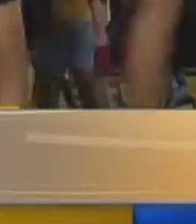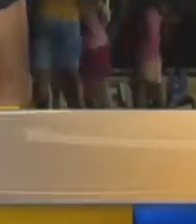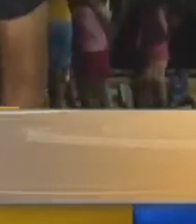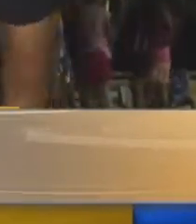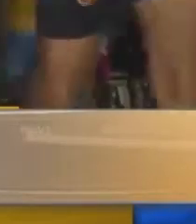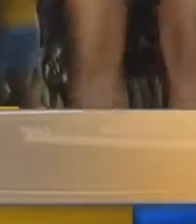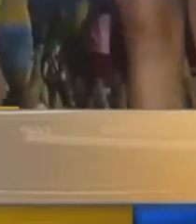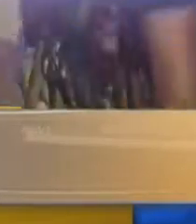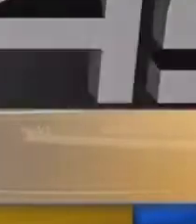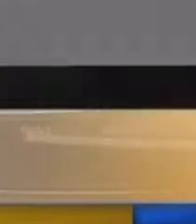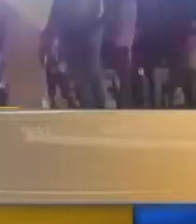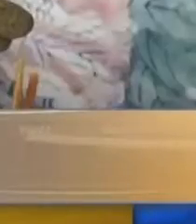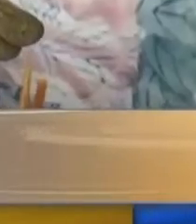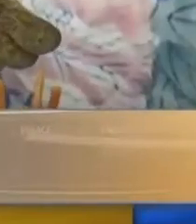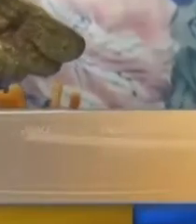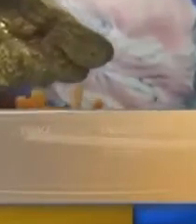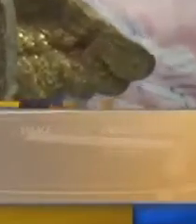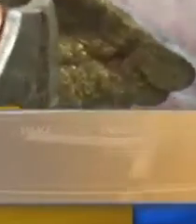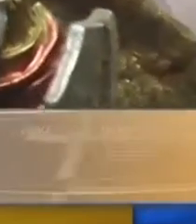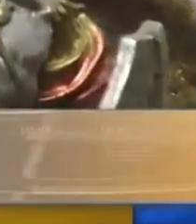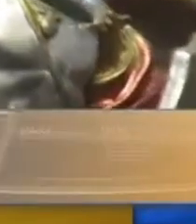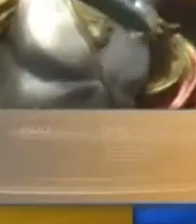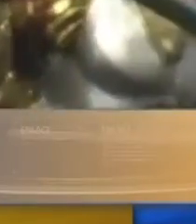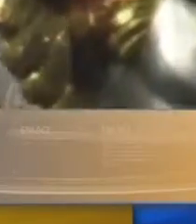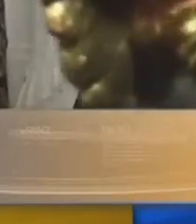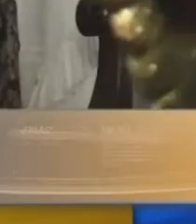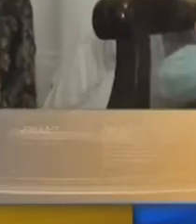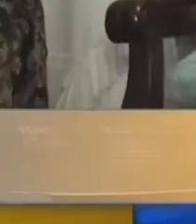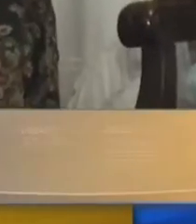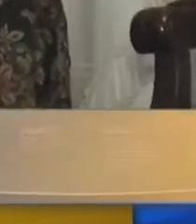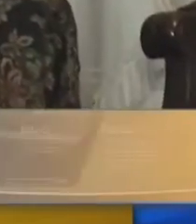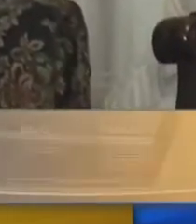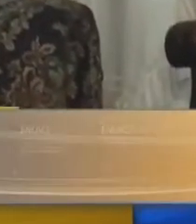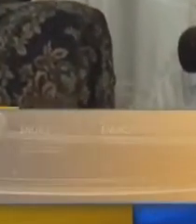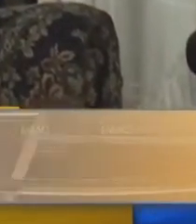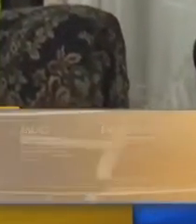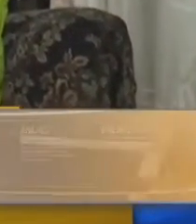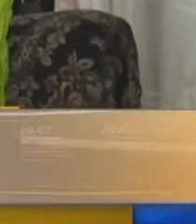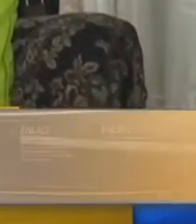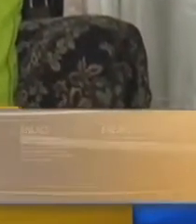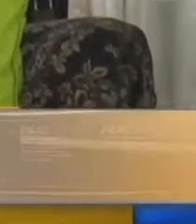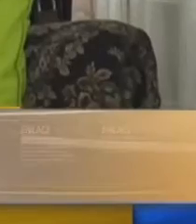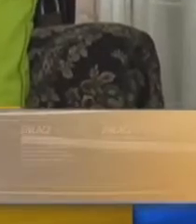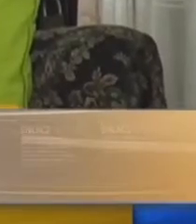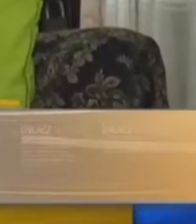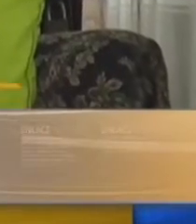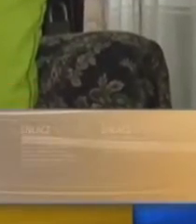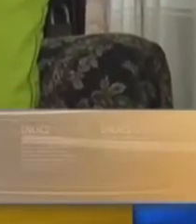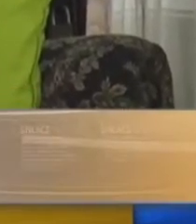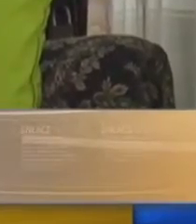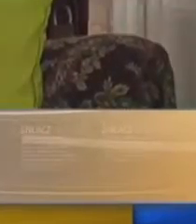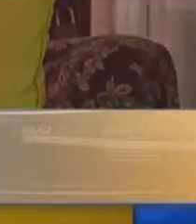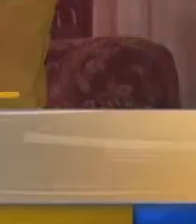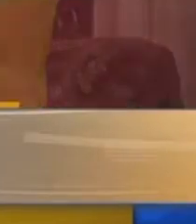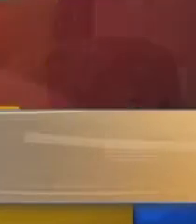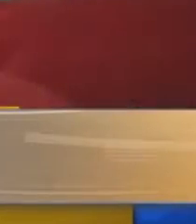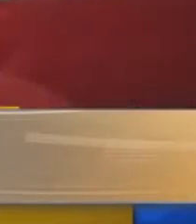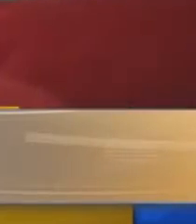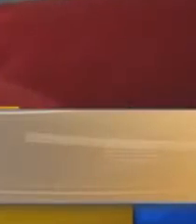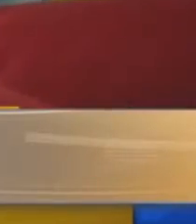Marte, frente al Botín de Oro. Y al cierre, Arley Pérez, el cantante talento barranqueño que presenta sus canciones,